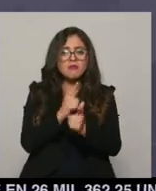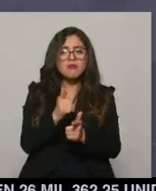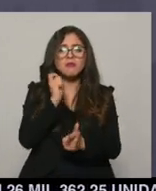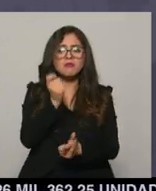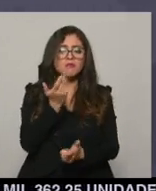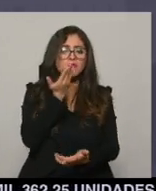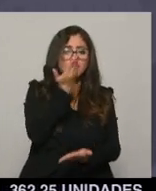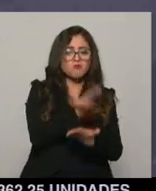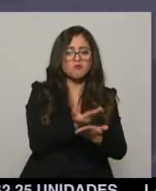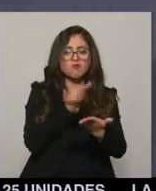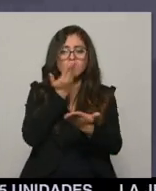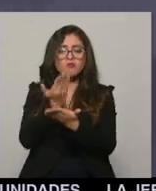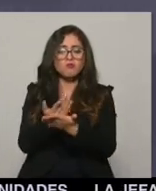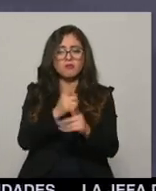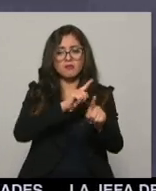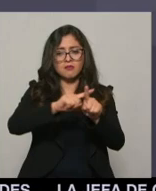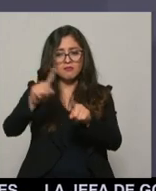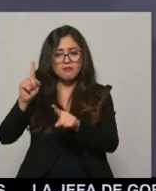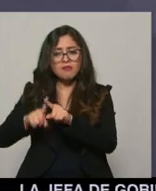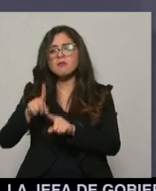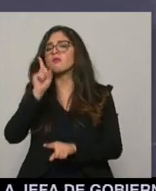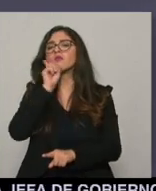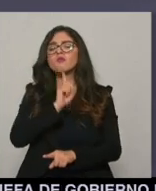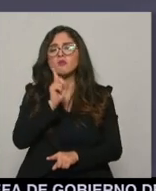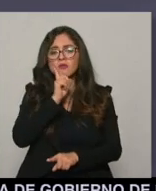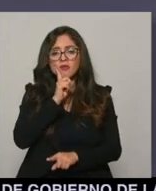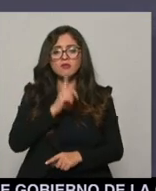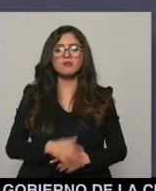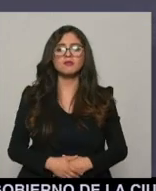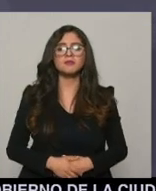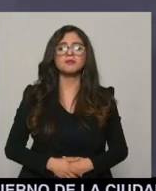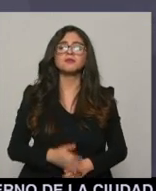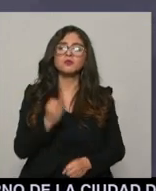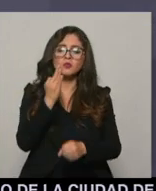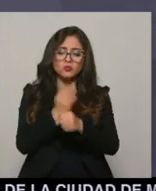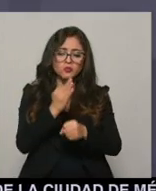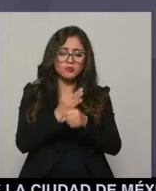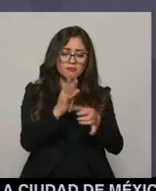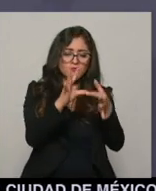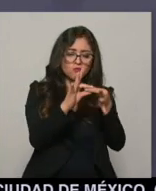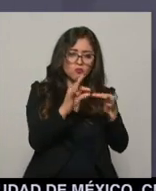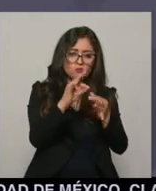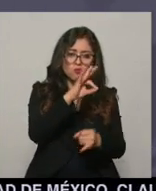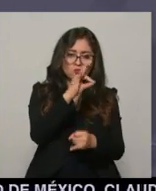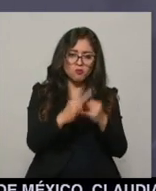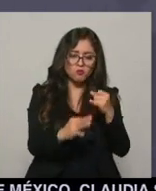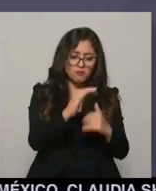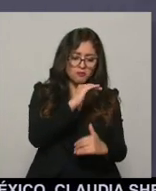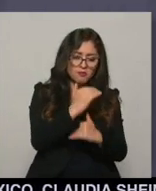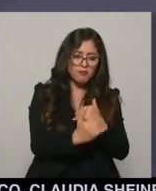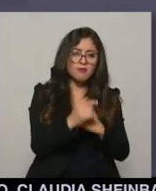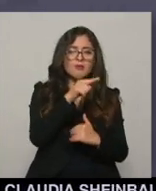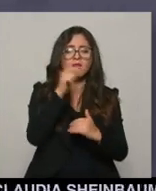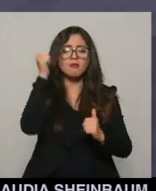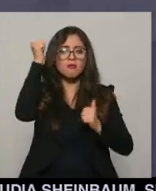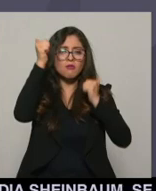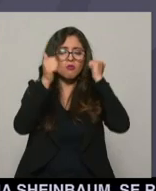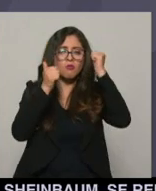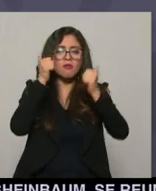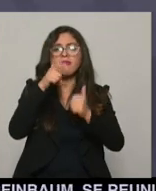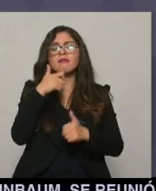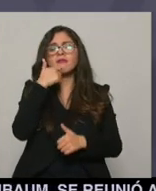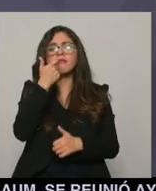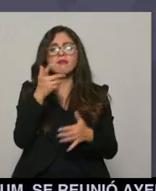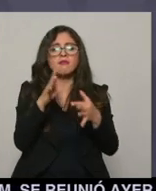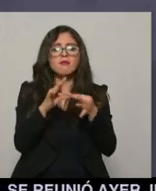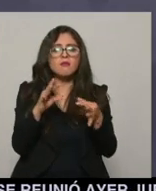propias mujeres. Y solamente ya como conclusión final me gustaría que me dijeras, Dina Esparza, arqueóloga, ¿cuándo esperan